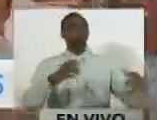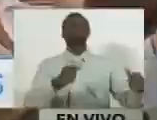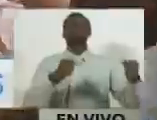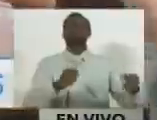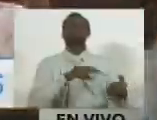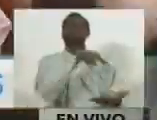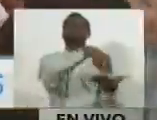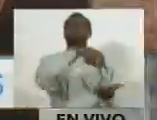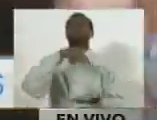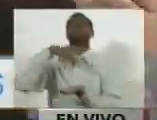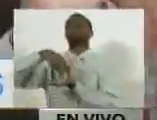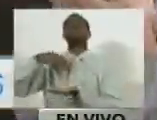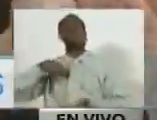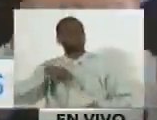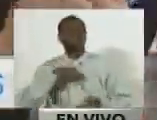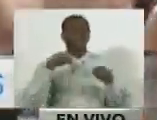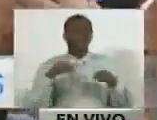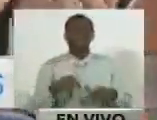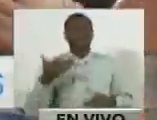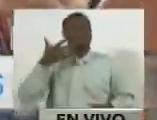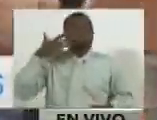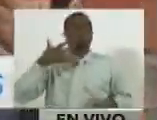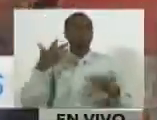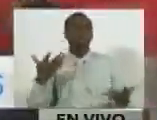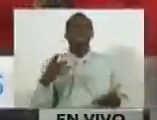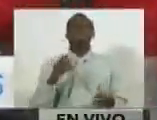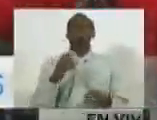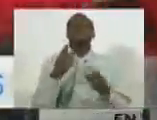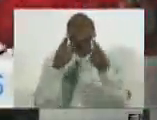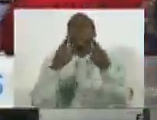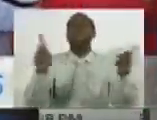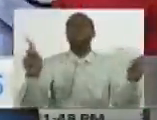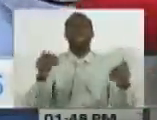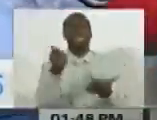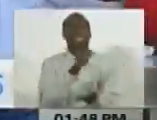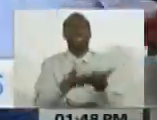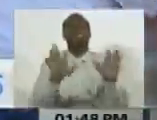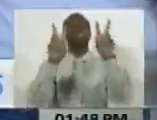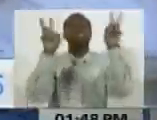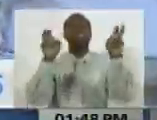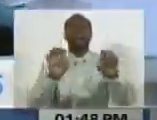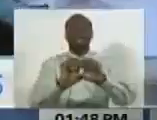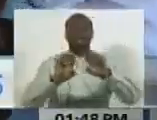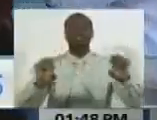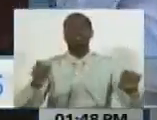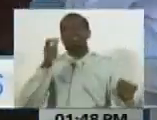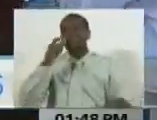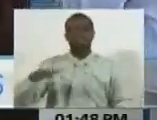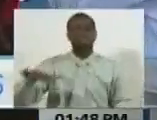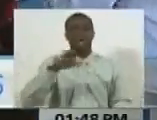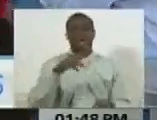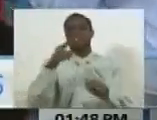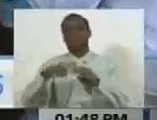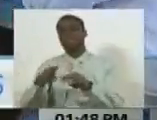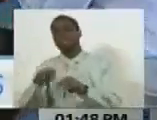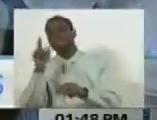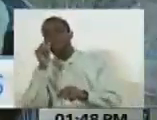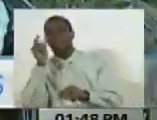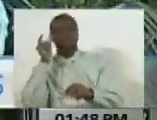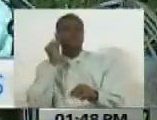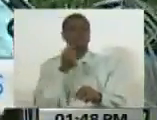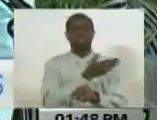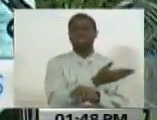educación pública, gratuita y de calidad para todo nuestro pueblo, para nuestros niños, niñas, para la juventud.